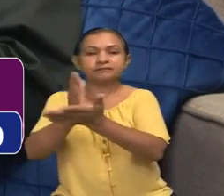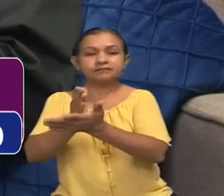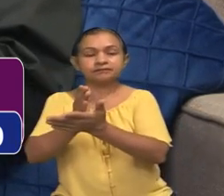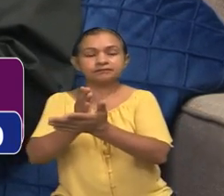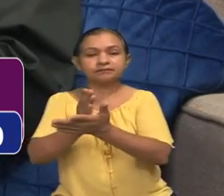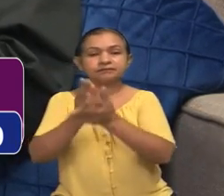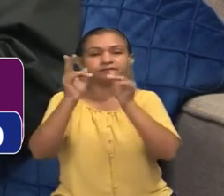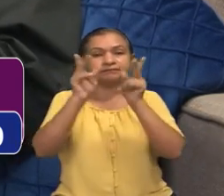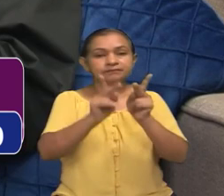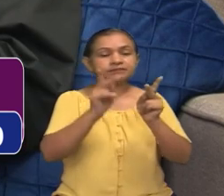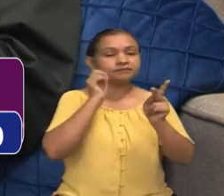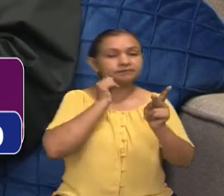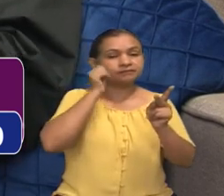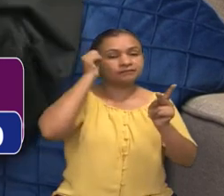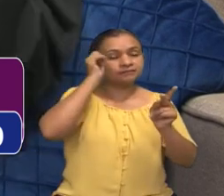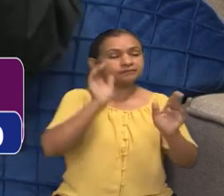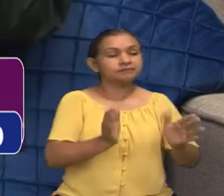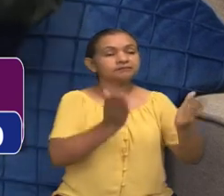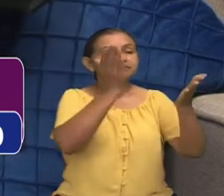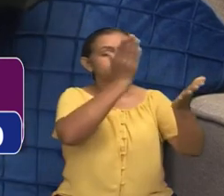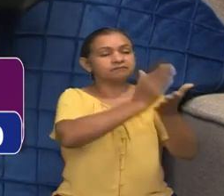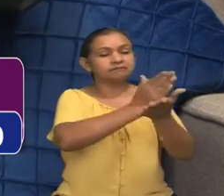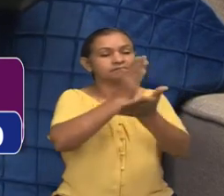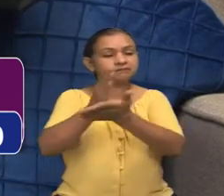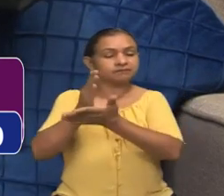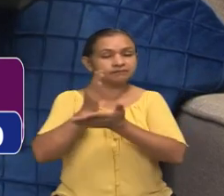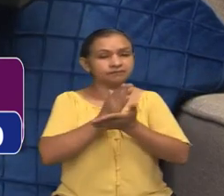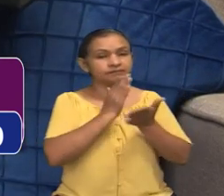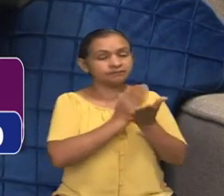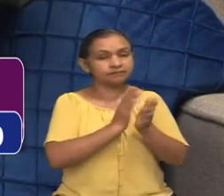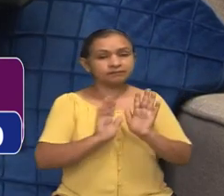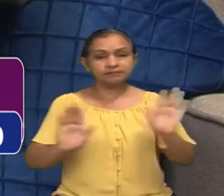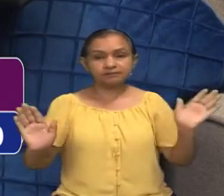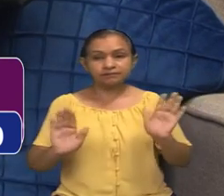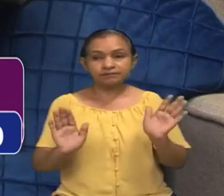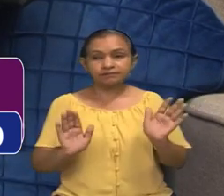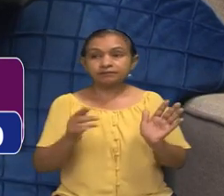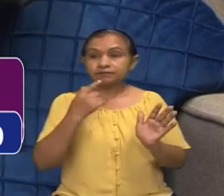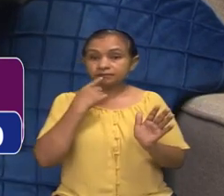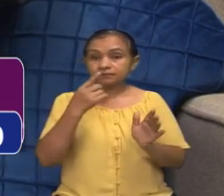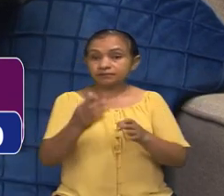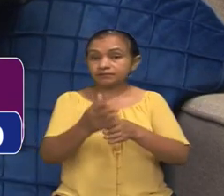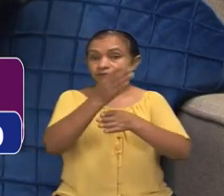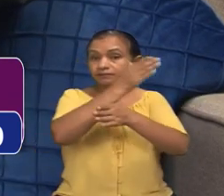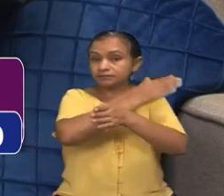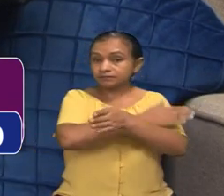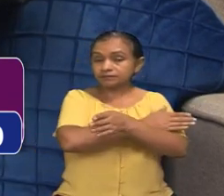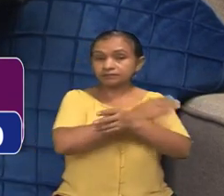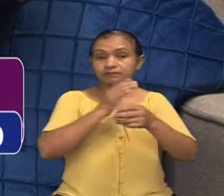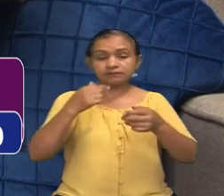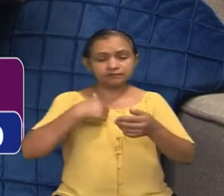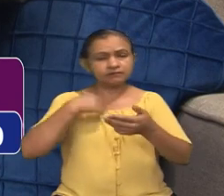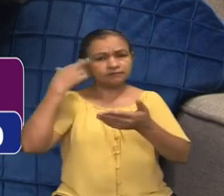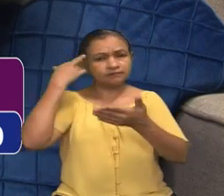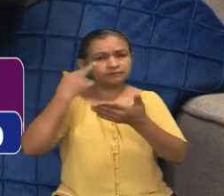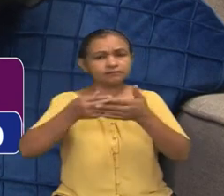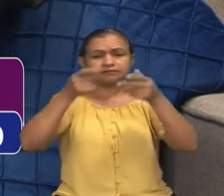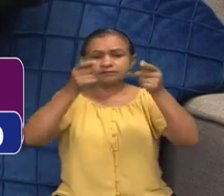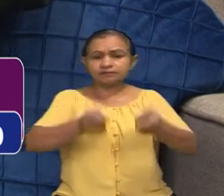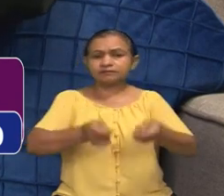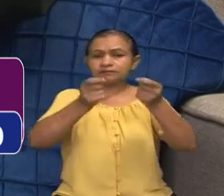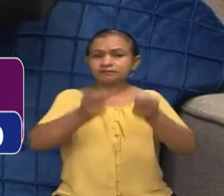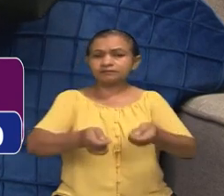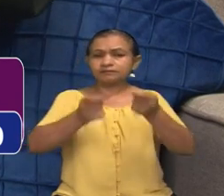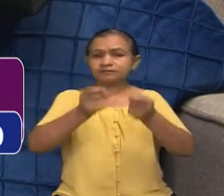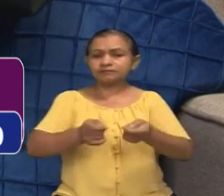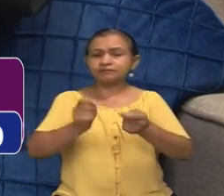de las personas adultas mayores. Es por eso el concepto de que uno decía, ¿ah? Yo me acuerdo en Granada había